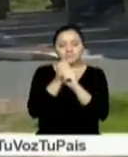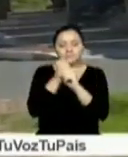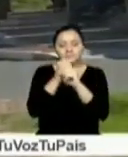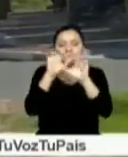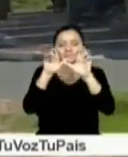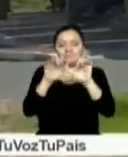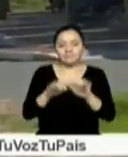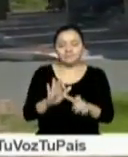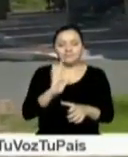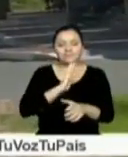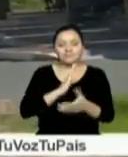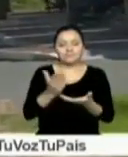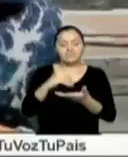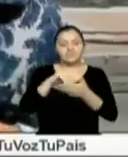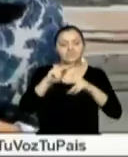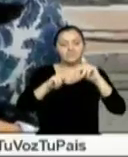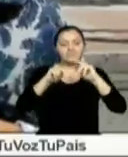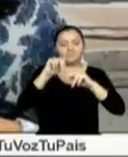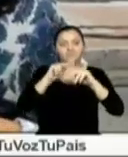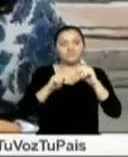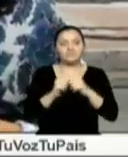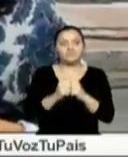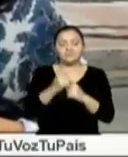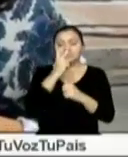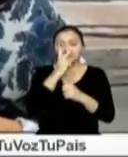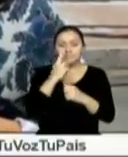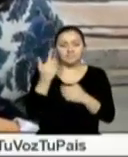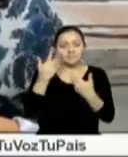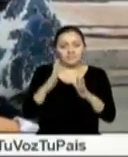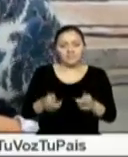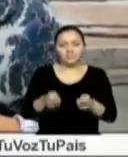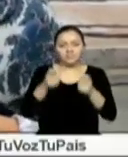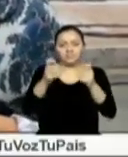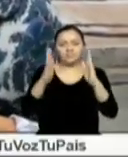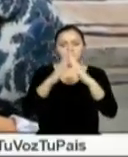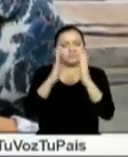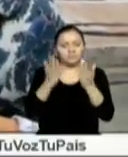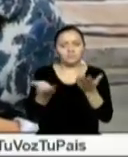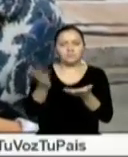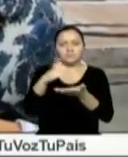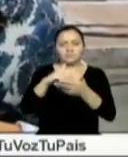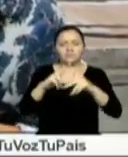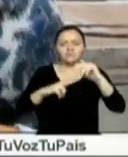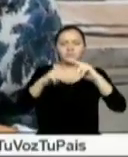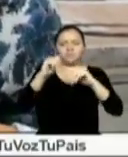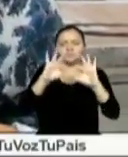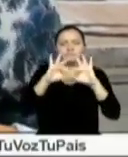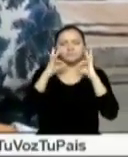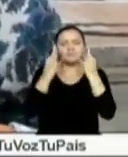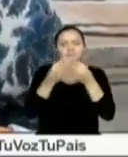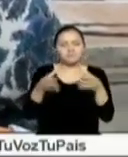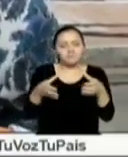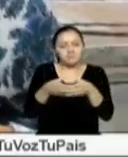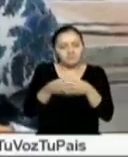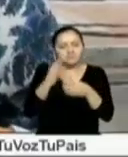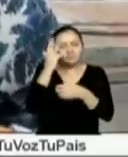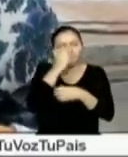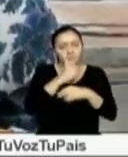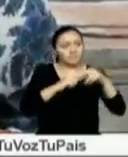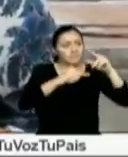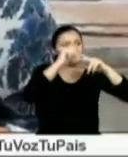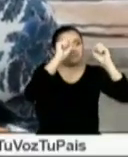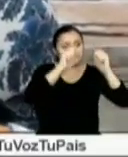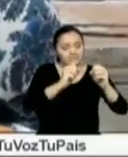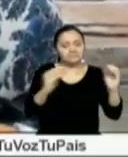secretaría técnica de reconstrucción no solo estamos en entregando una vivienda se está reconstruyendo una familia una familia que viene a vivir